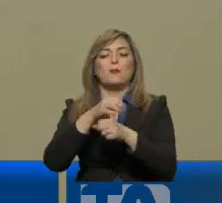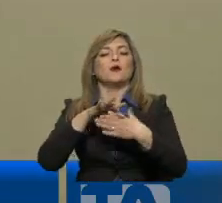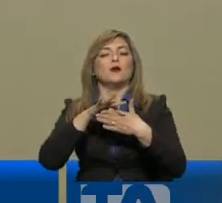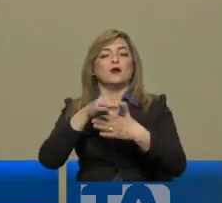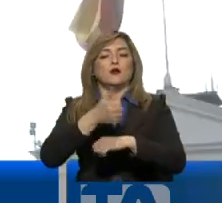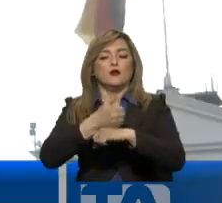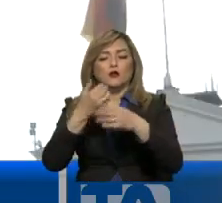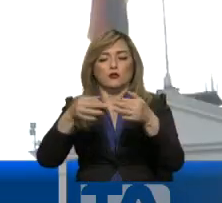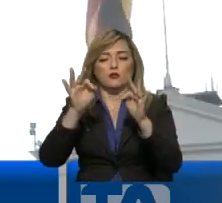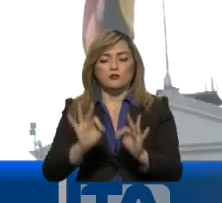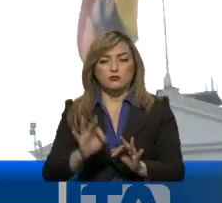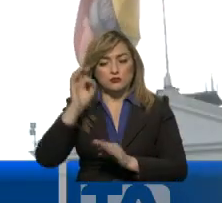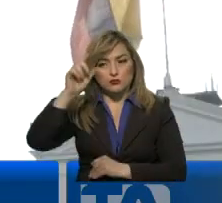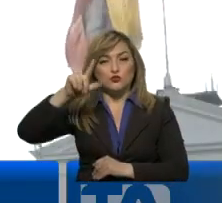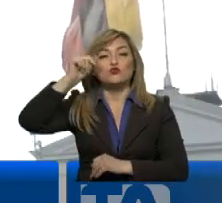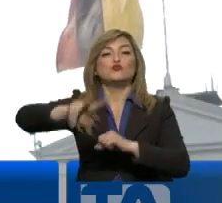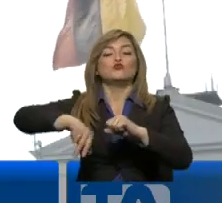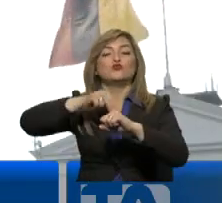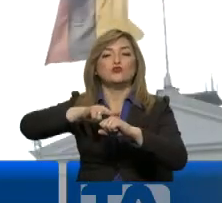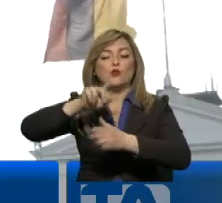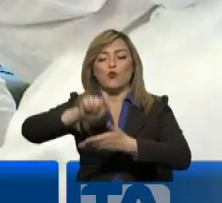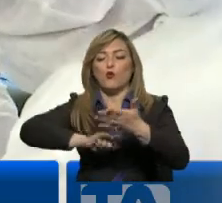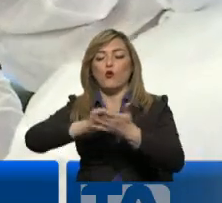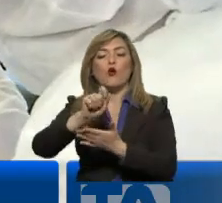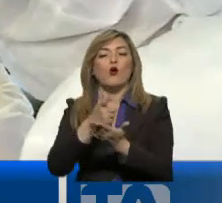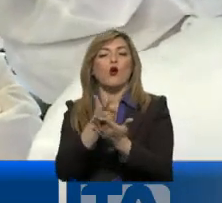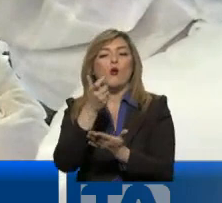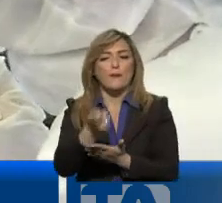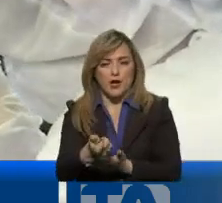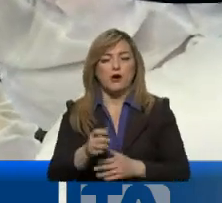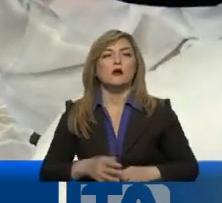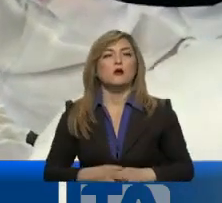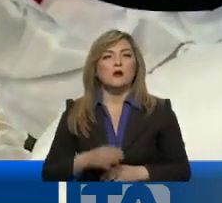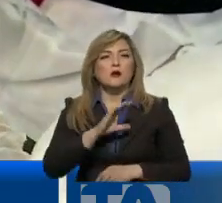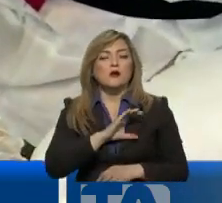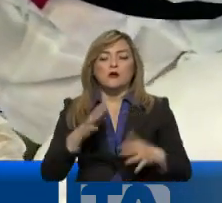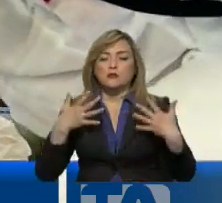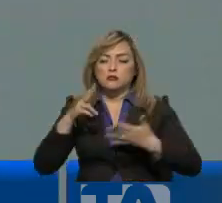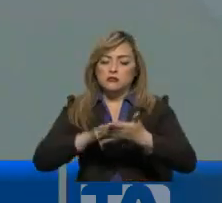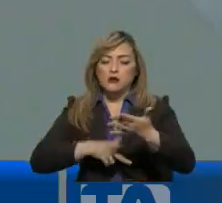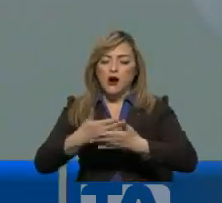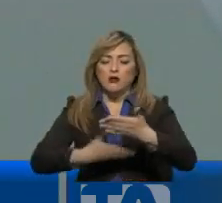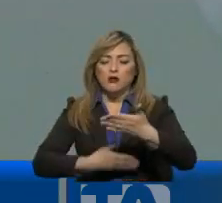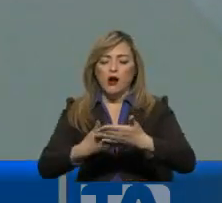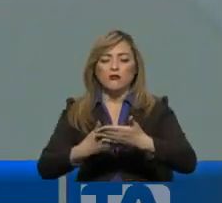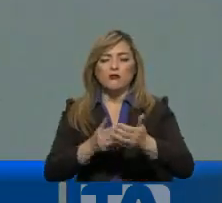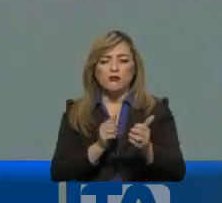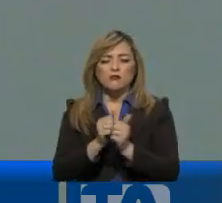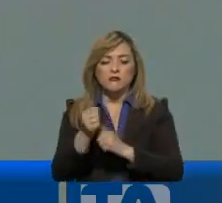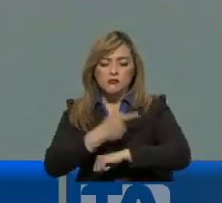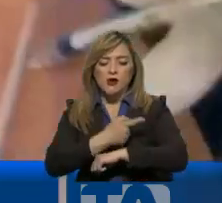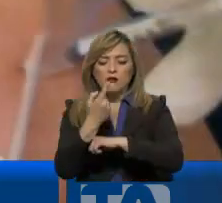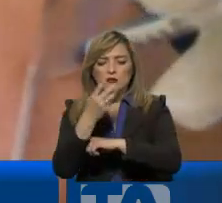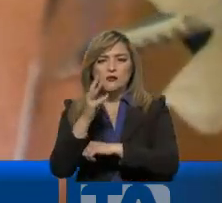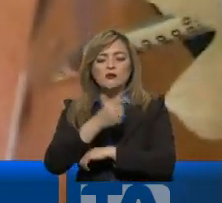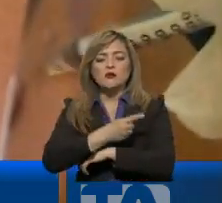la autorización oficial que debe dar el gobierno nacional para poder hacer la compra. Una vez que el municipio de Guayaquil tenga el aval por escrito, pasarán no más de 60 días